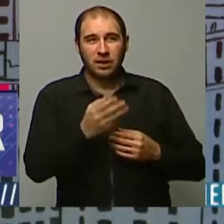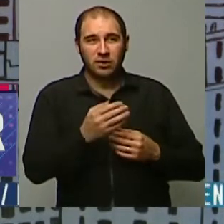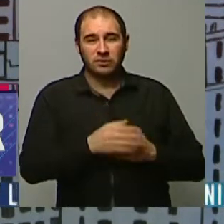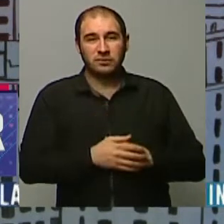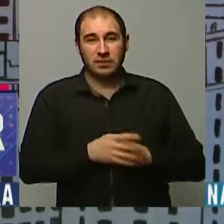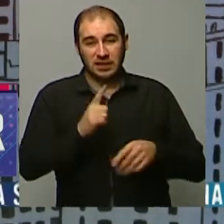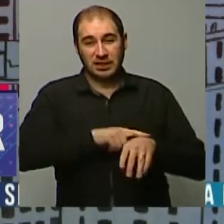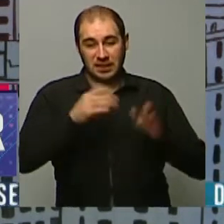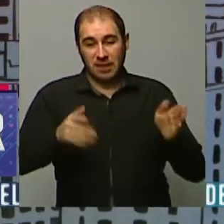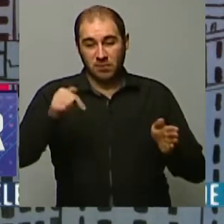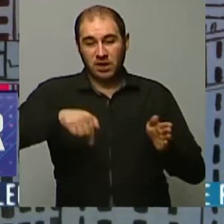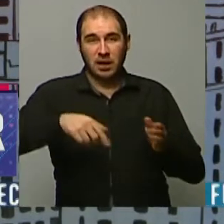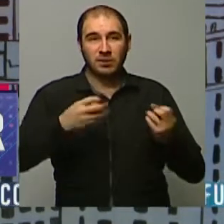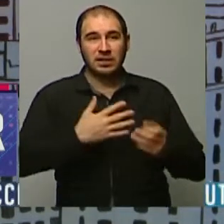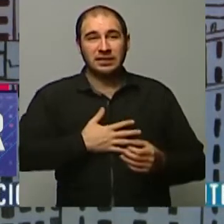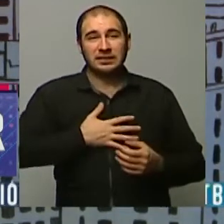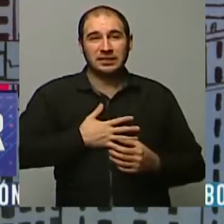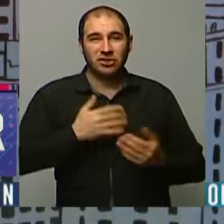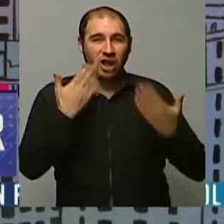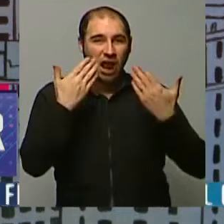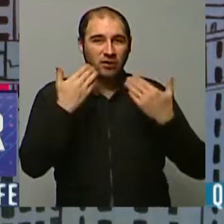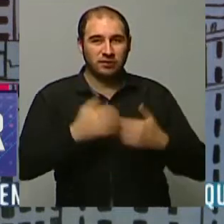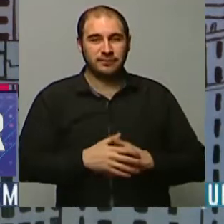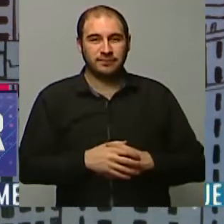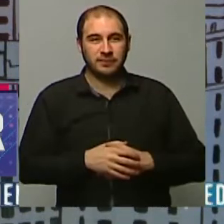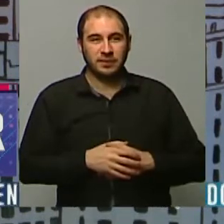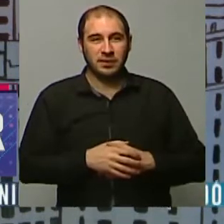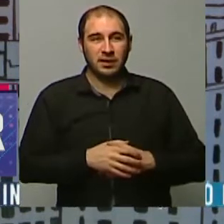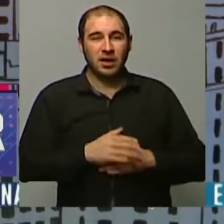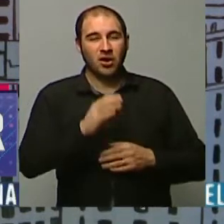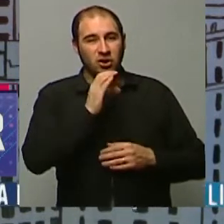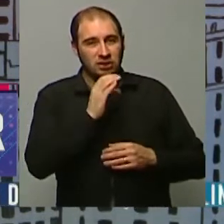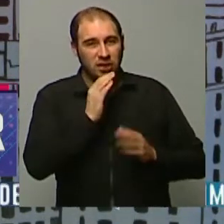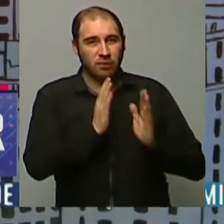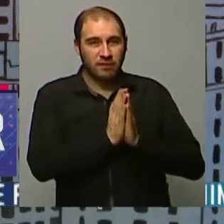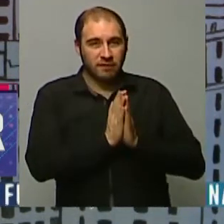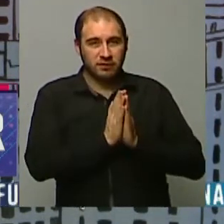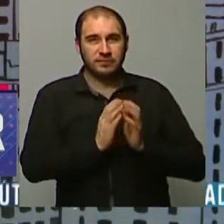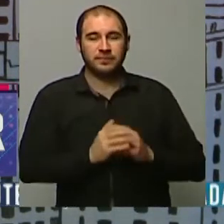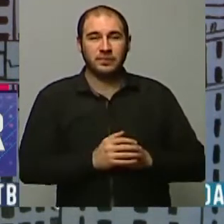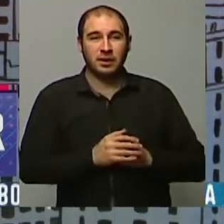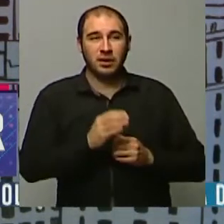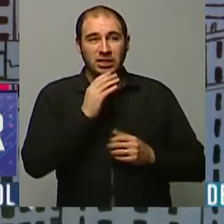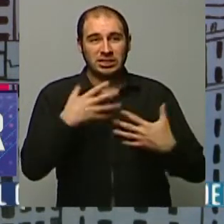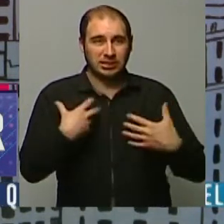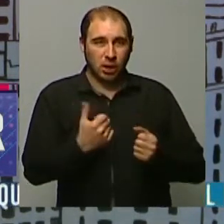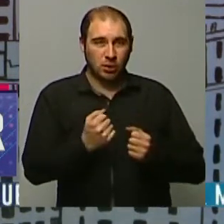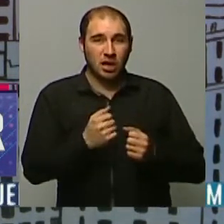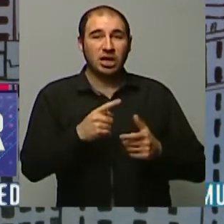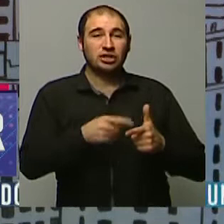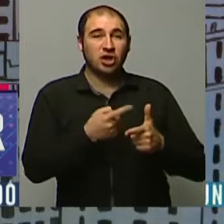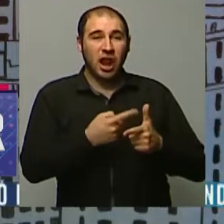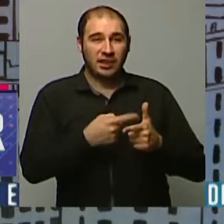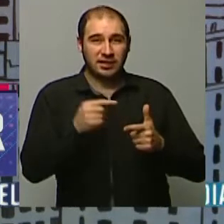esta época, por la sensación de calor que aportan. Una recomendación, una sugerencia de salud es que el